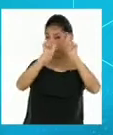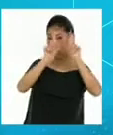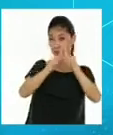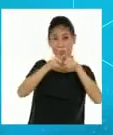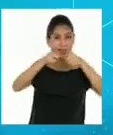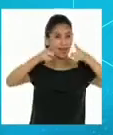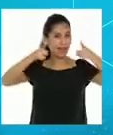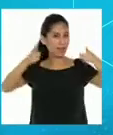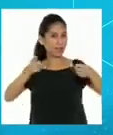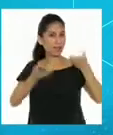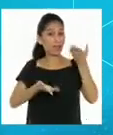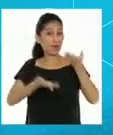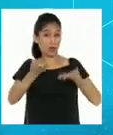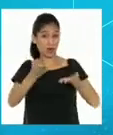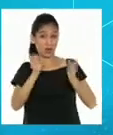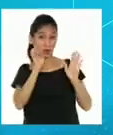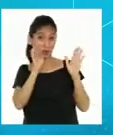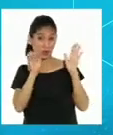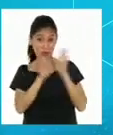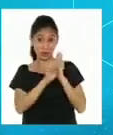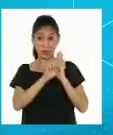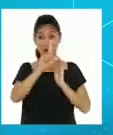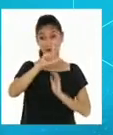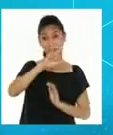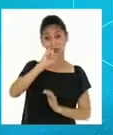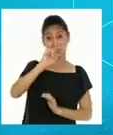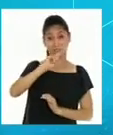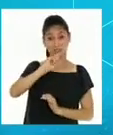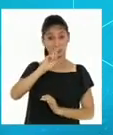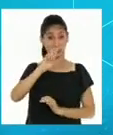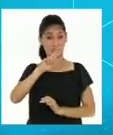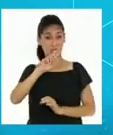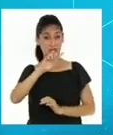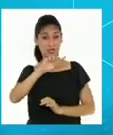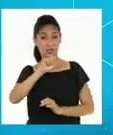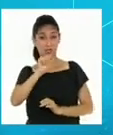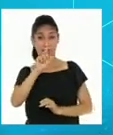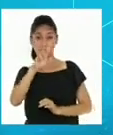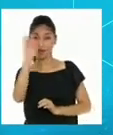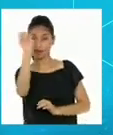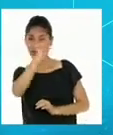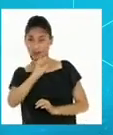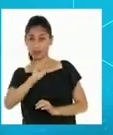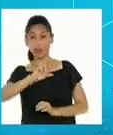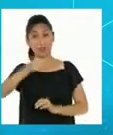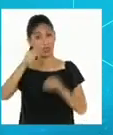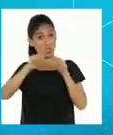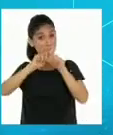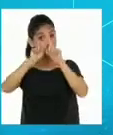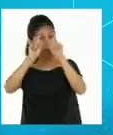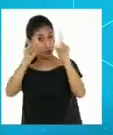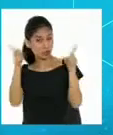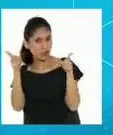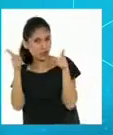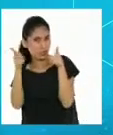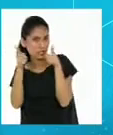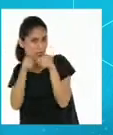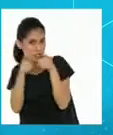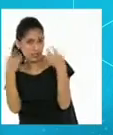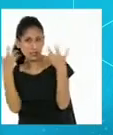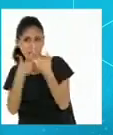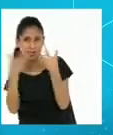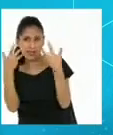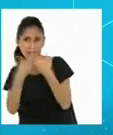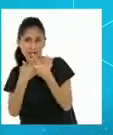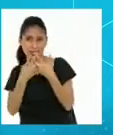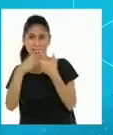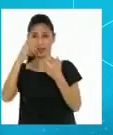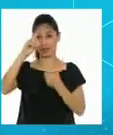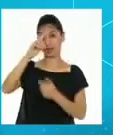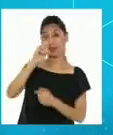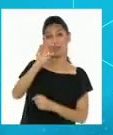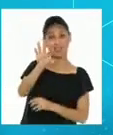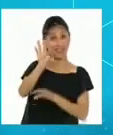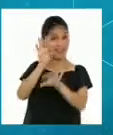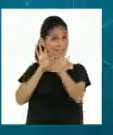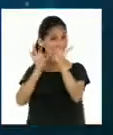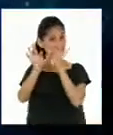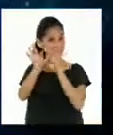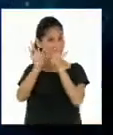las preguntas literales y dentro de las preguntas cerradas están las preguntas dicotómicas y de elección